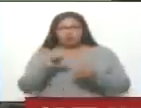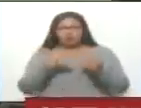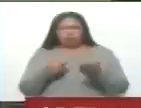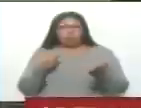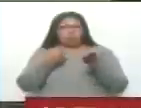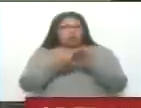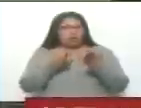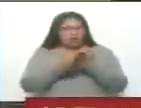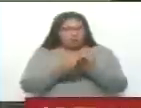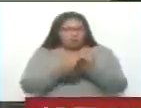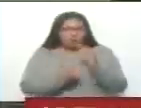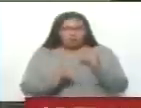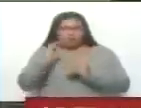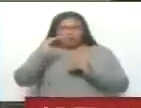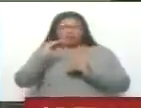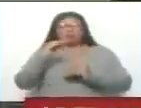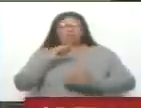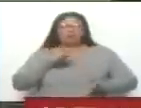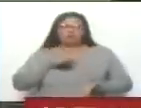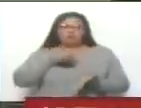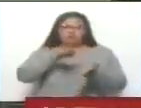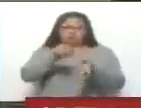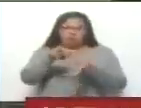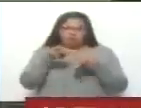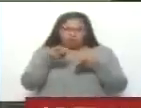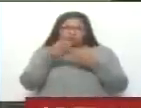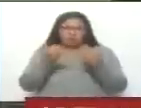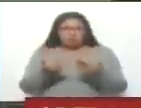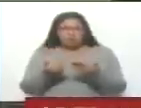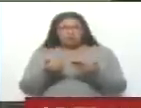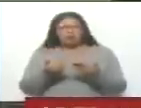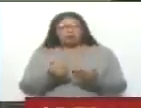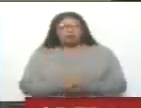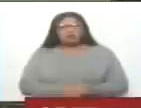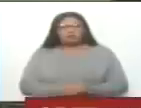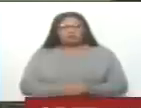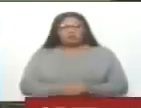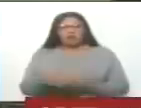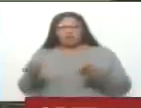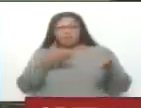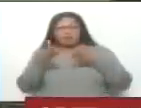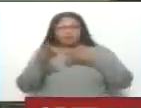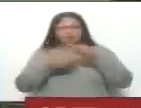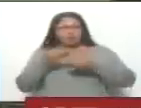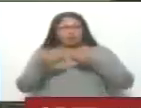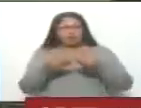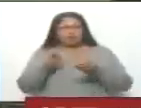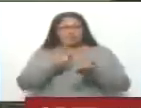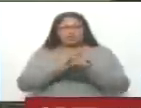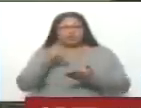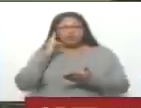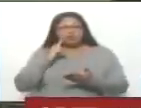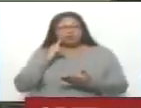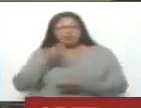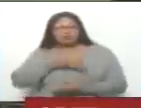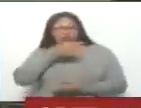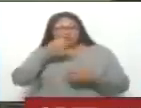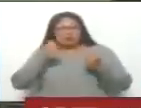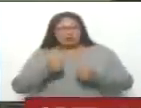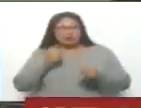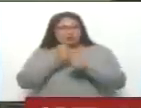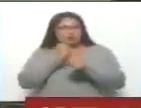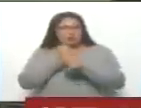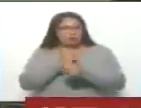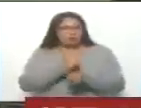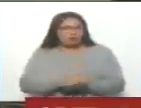maestras del país. Nuevamente en marzo, a través de la solicitud que hizo la Central Bolivariana Socialista de Trabajadores,